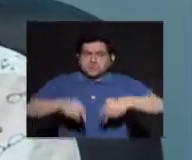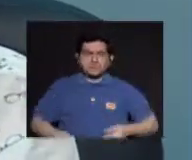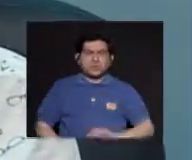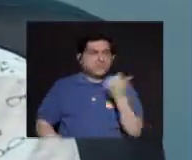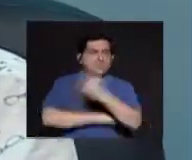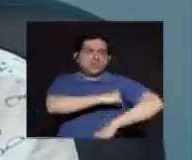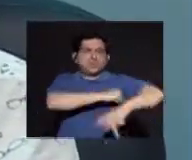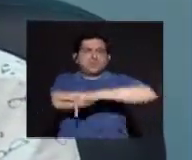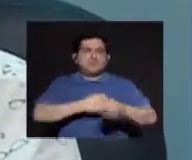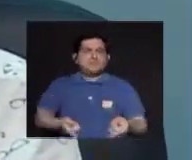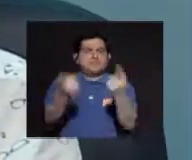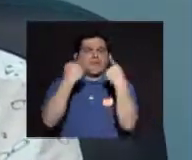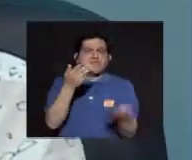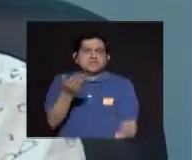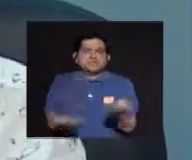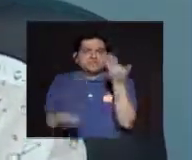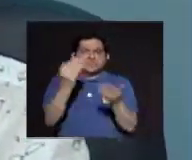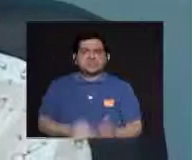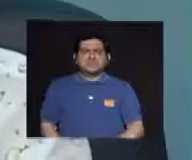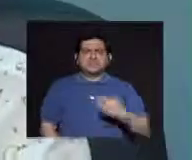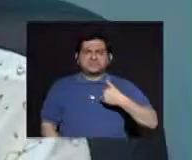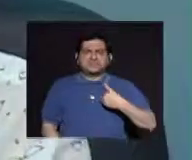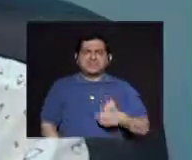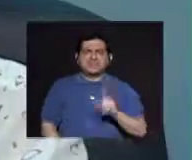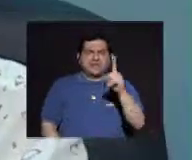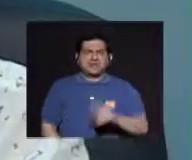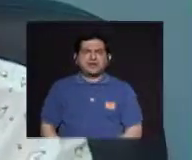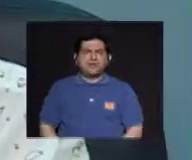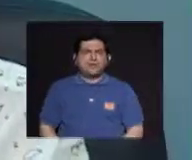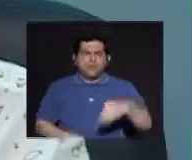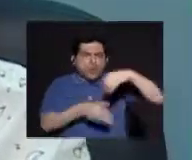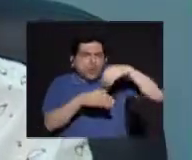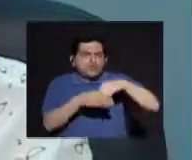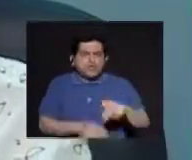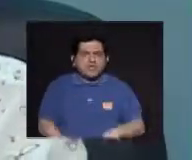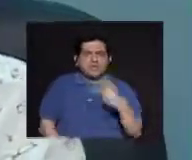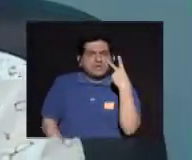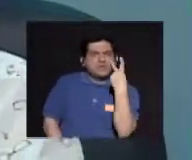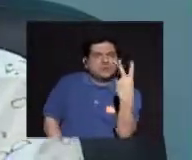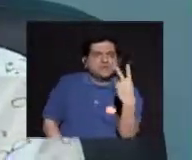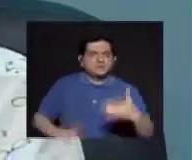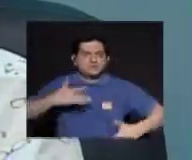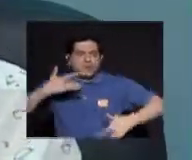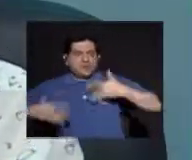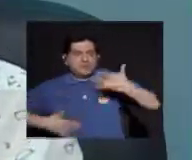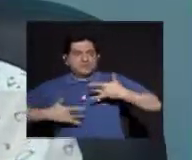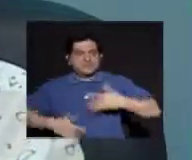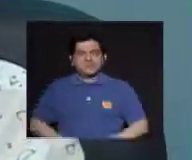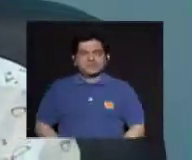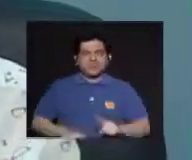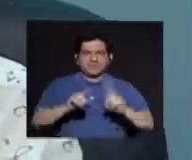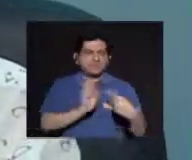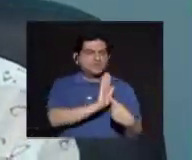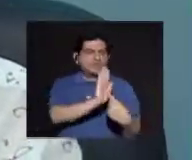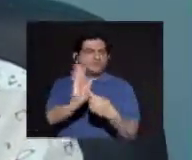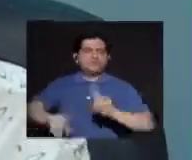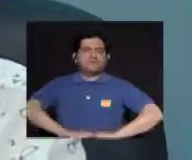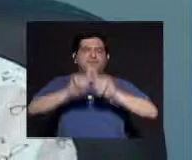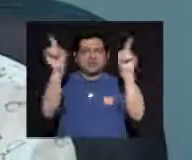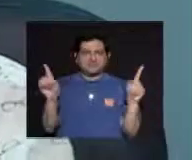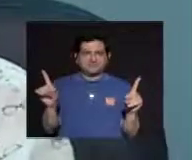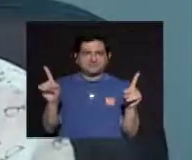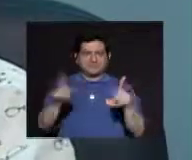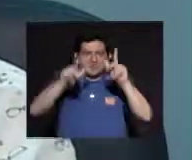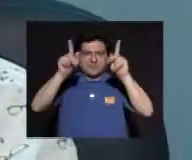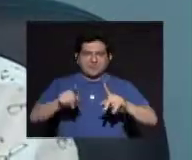unas personas que vienen de otro país, seguramente traen un bagaje visual y de sentimiento, de looks y de todo que va a